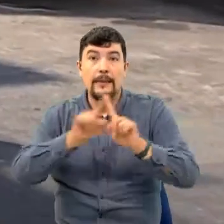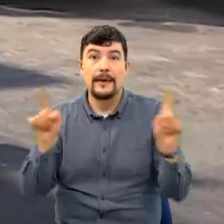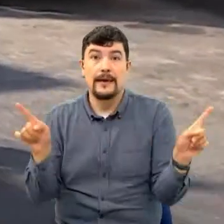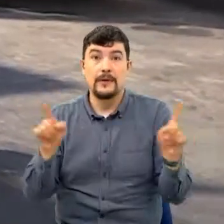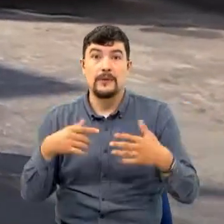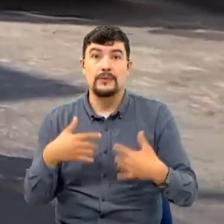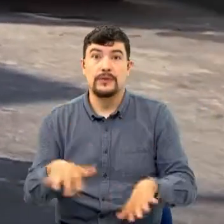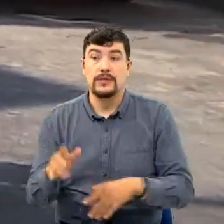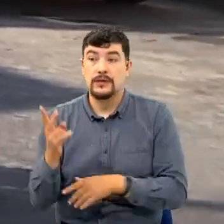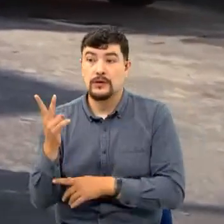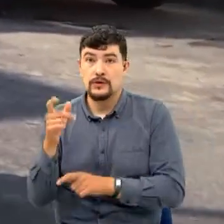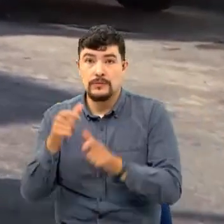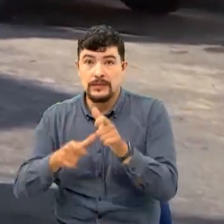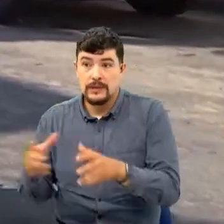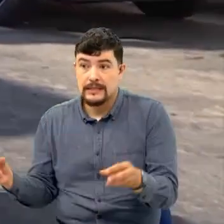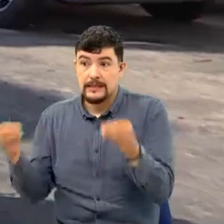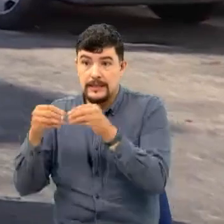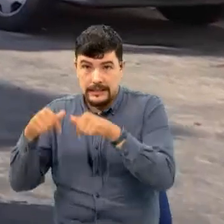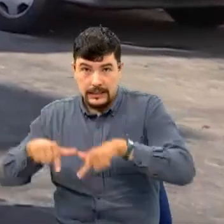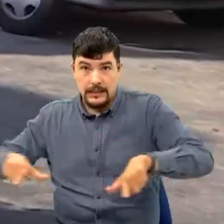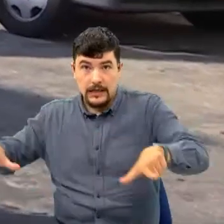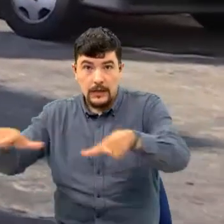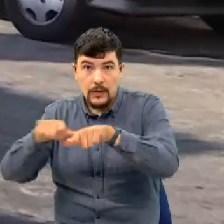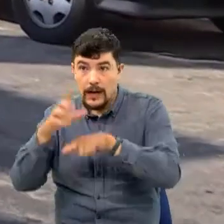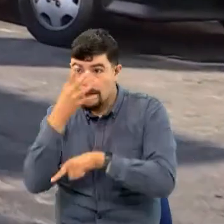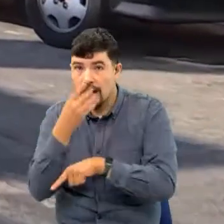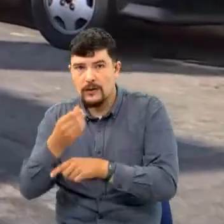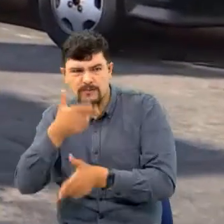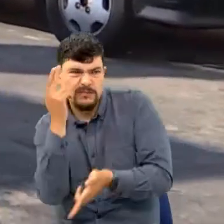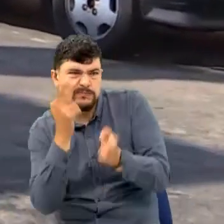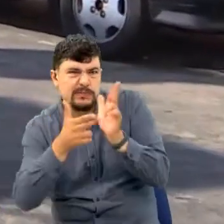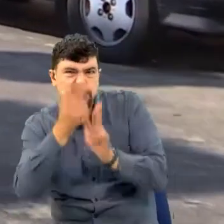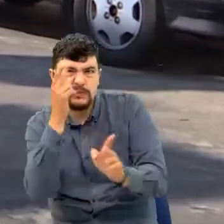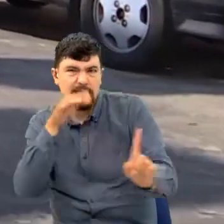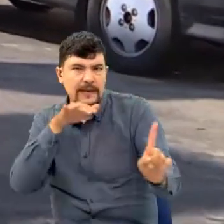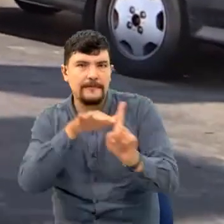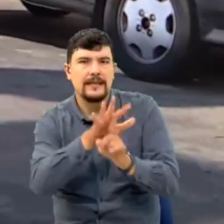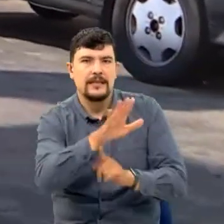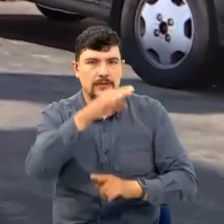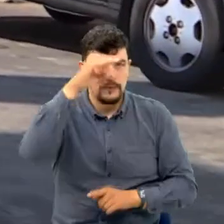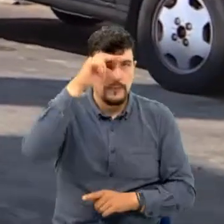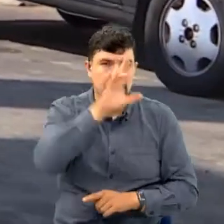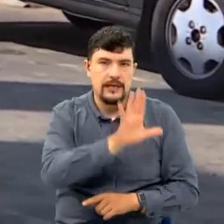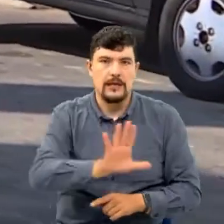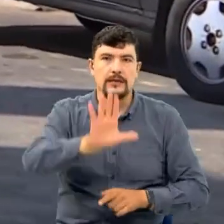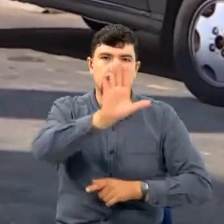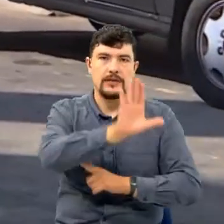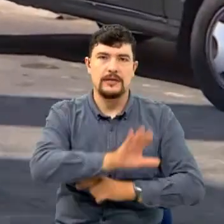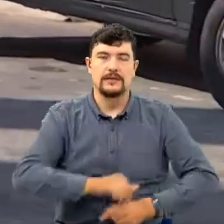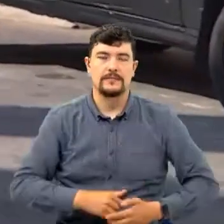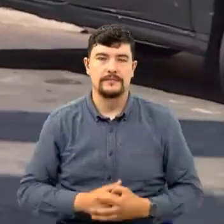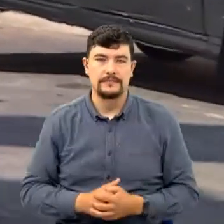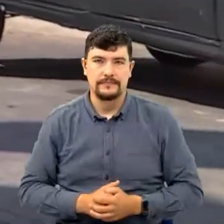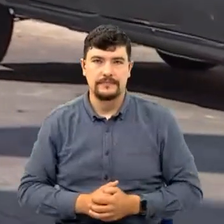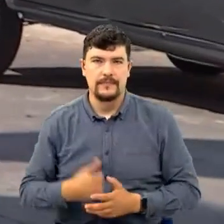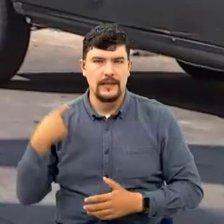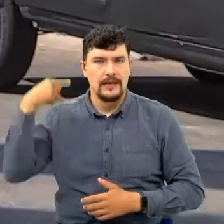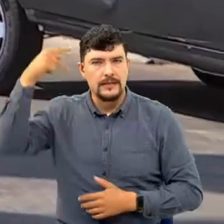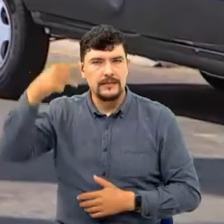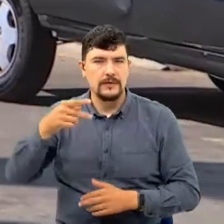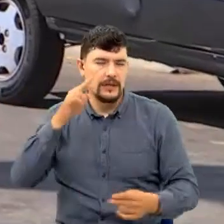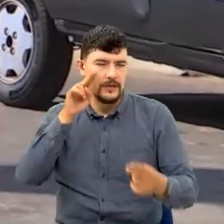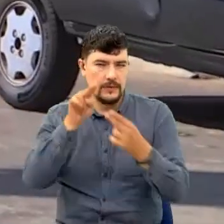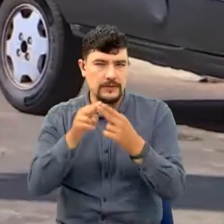desafortunadamente dos personas más que se encontraban en este punto agreden a los policías cuando intentan la captura de estos dos sujetos. La historia de los